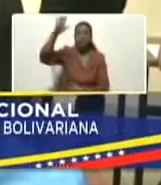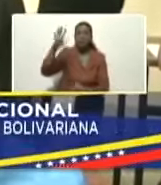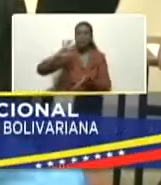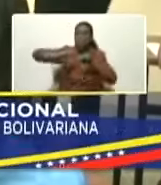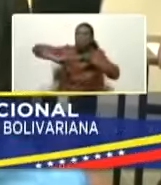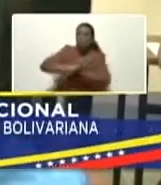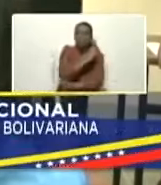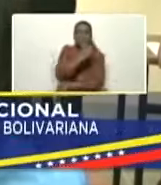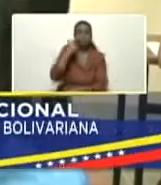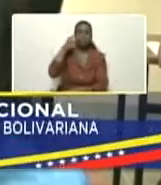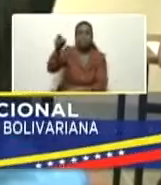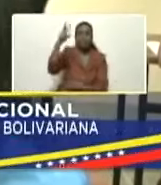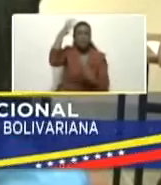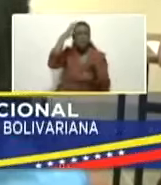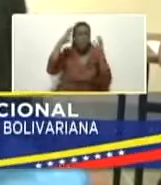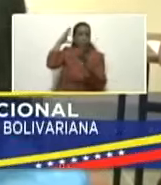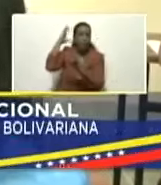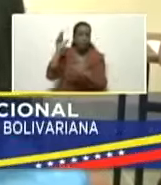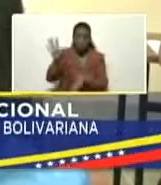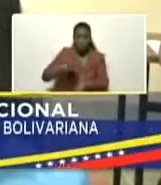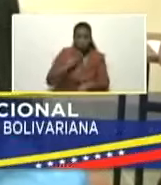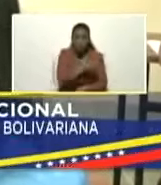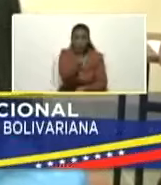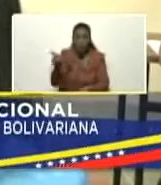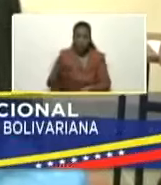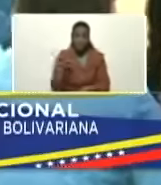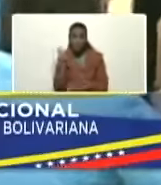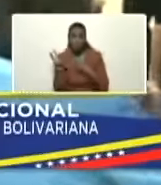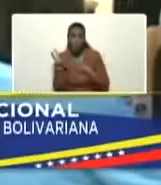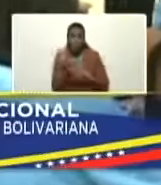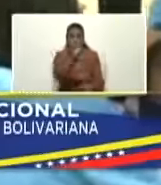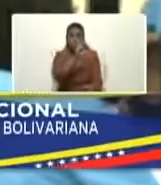la educación pública. ¿Eso es lo que ustedes quieren para Venezuela?